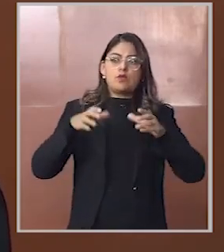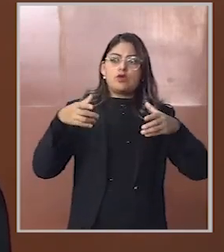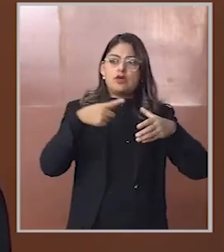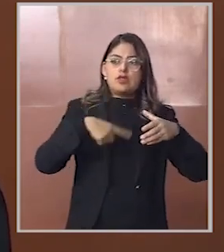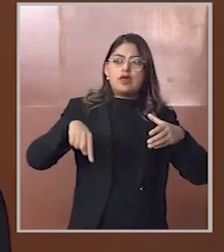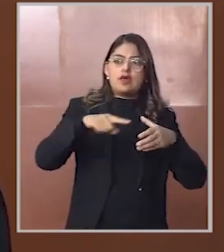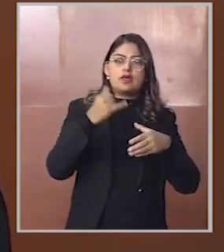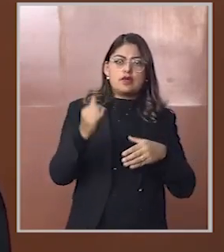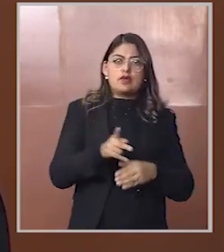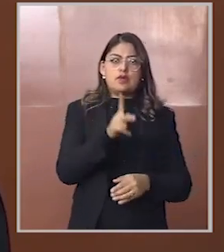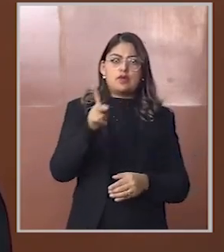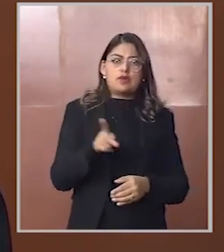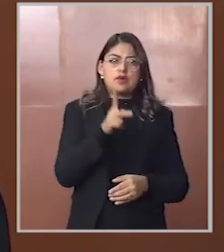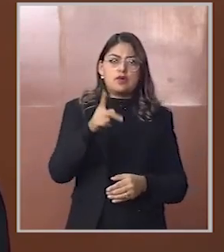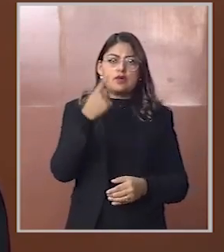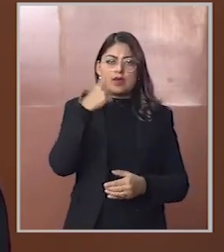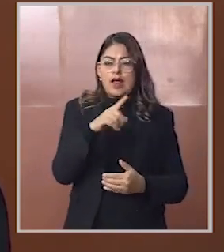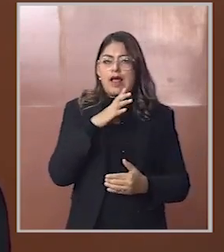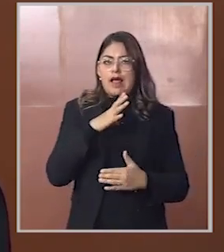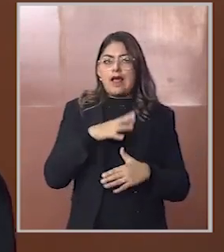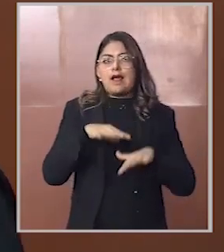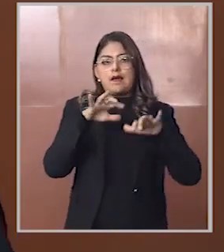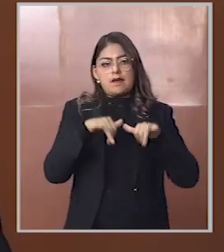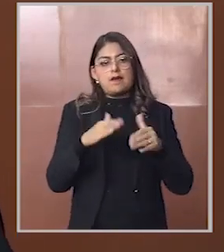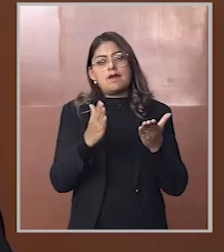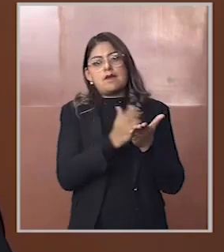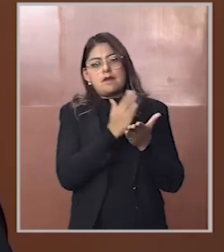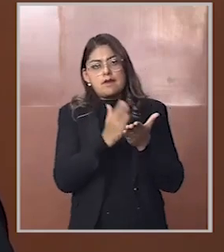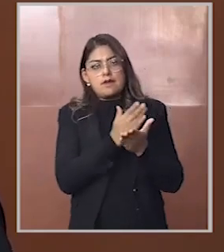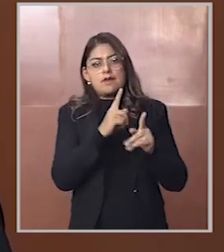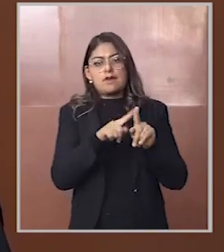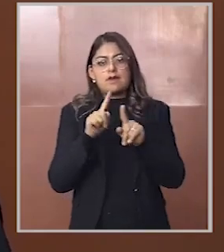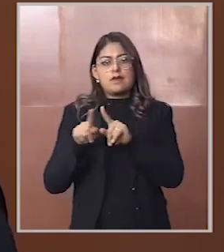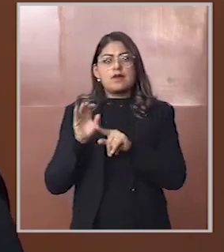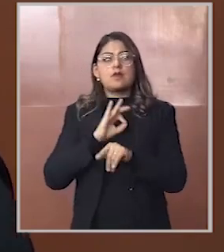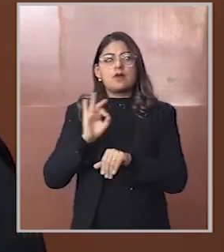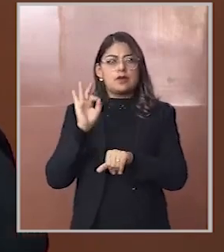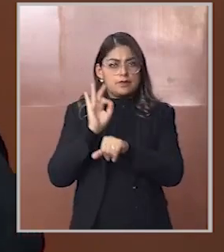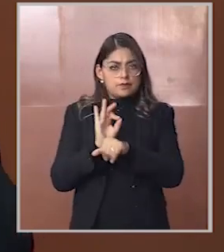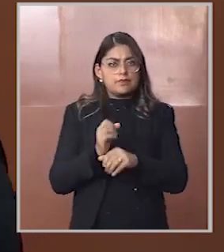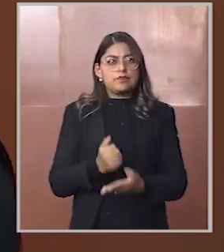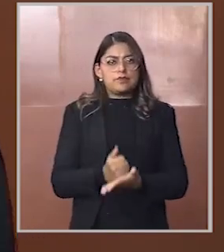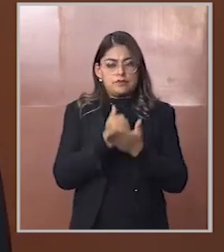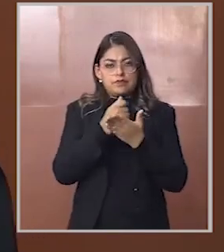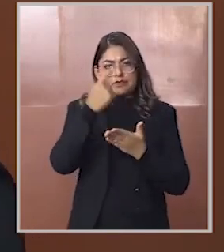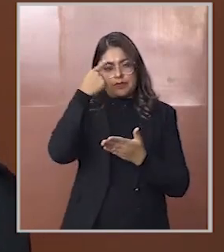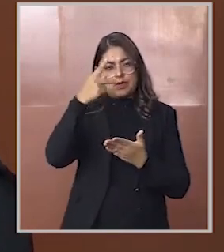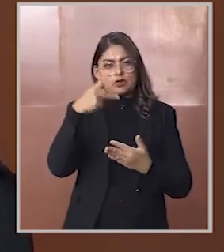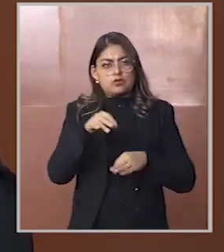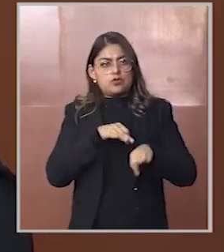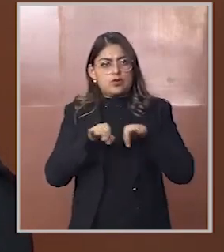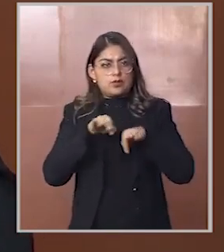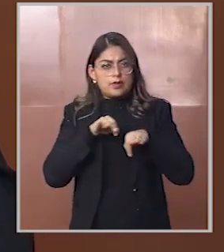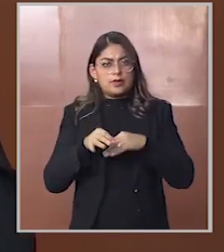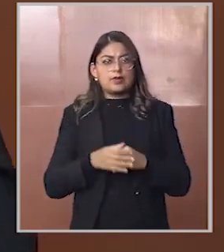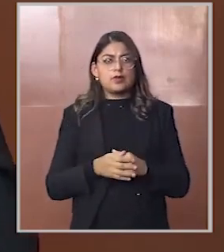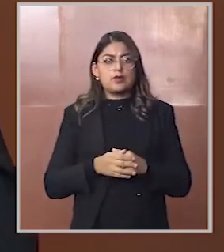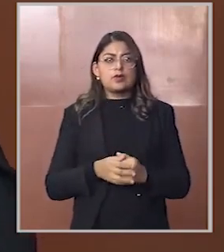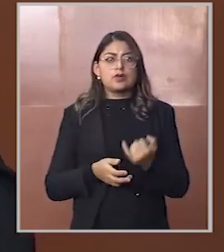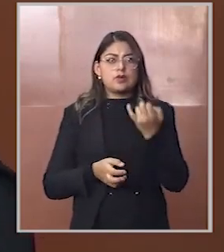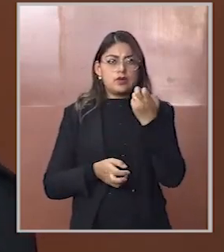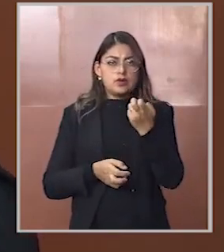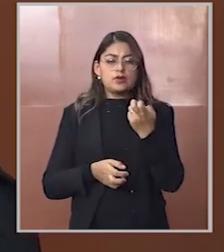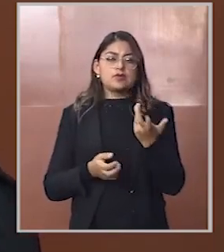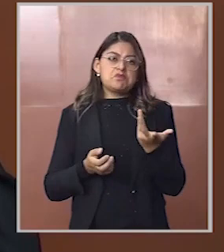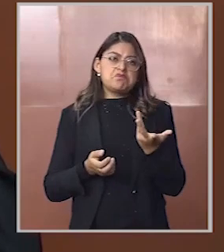tener estos instrumentos documentos que les facilitará sin luo la duda su trabajo y que también va a permitir